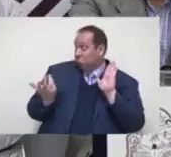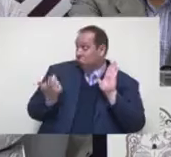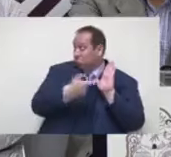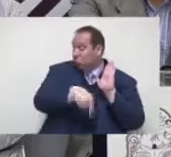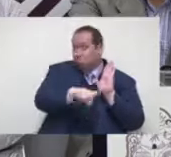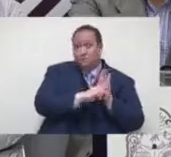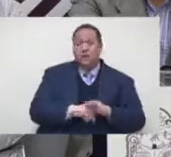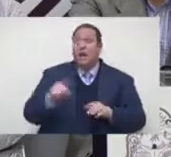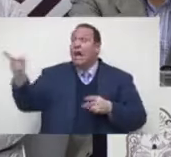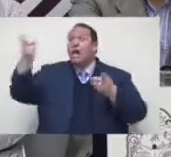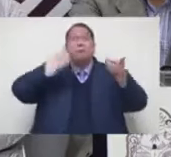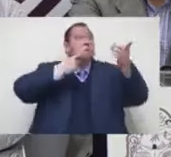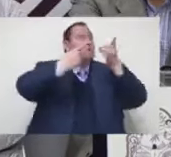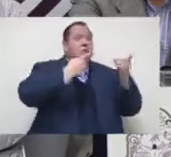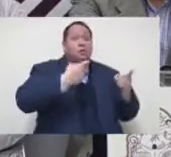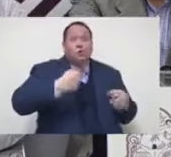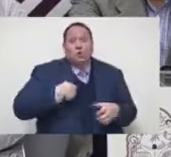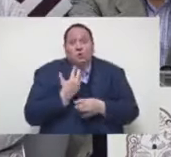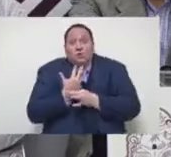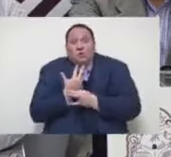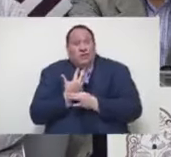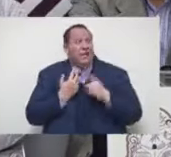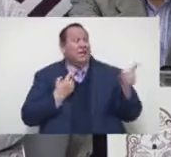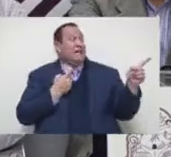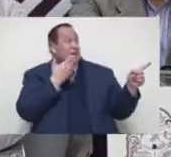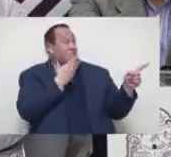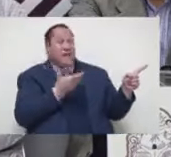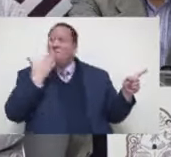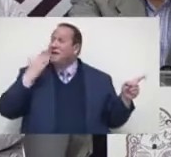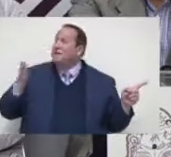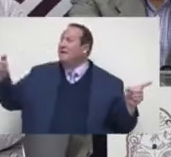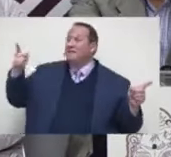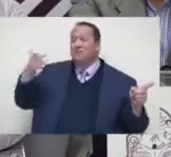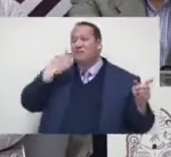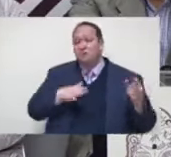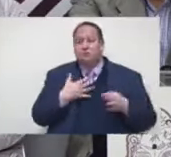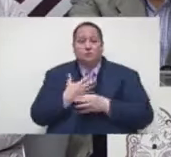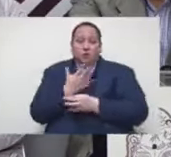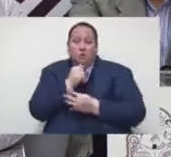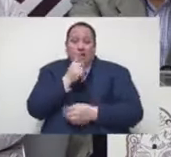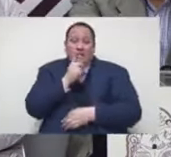por lo que dicen las demás personas, yo no soy autoridad competente para acreditar o desacreditar los dichos de algunas personas.